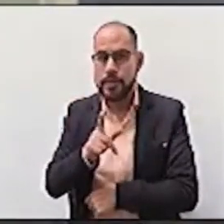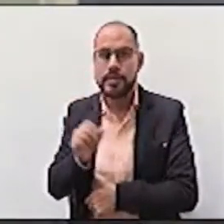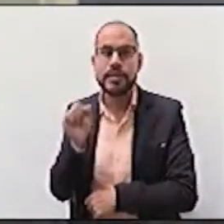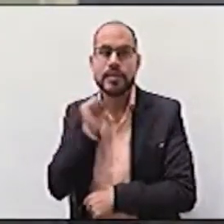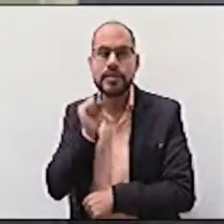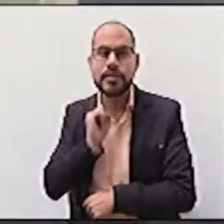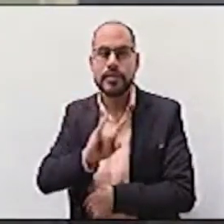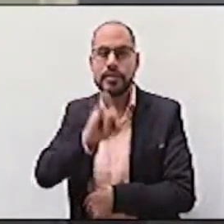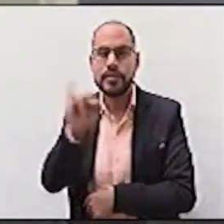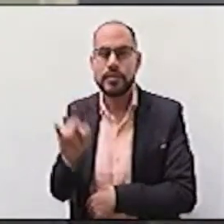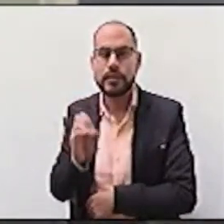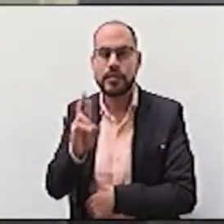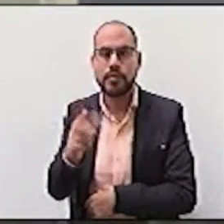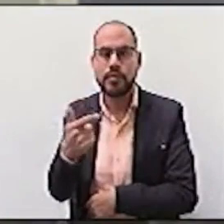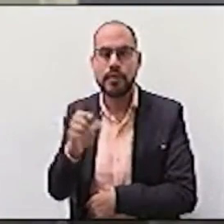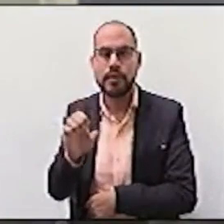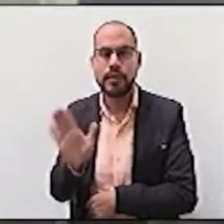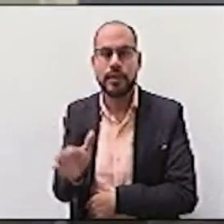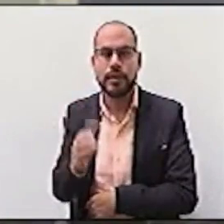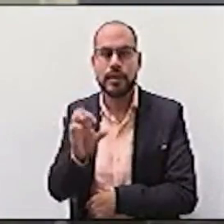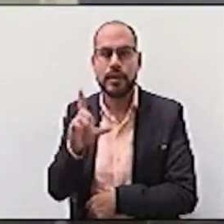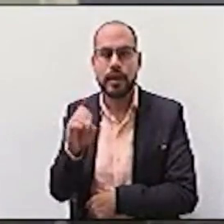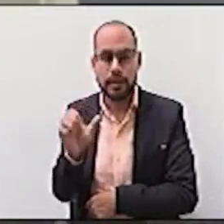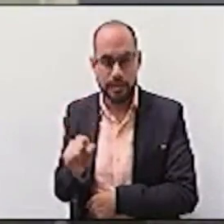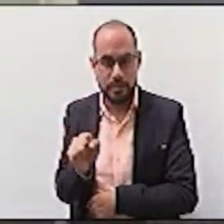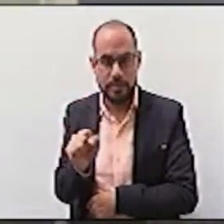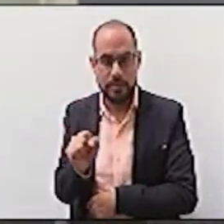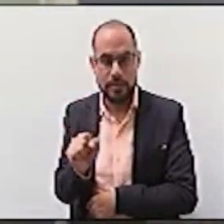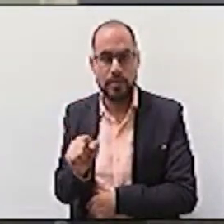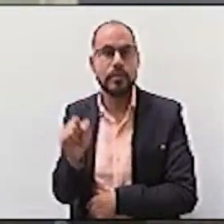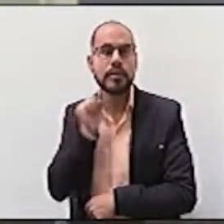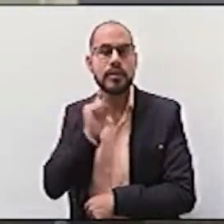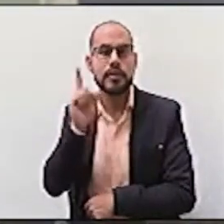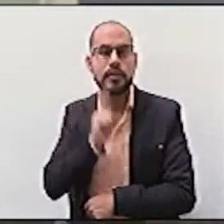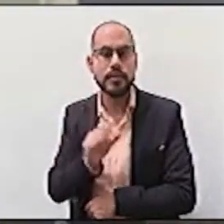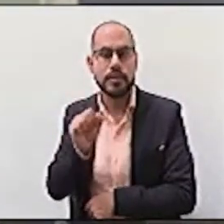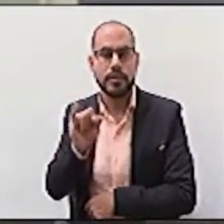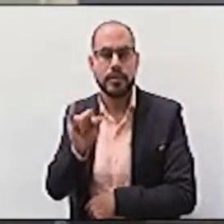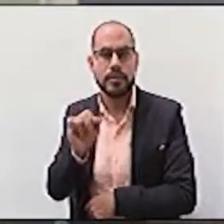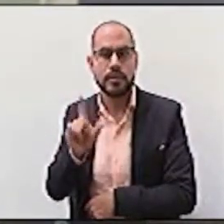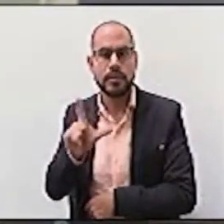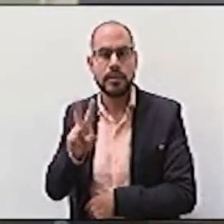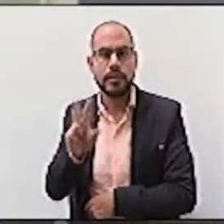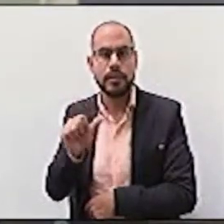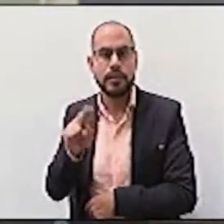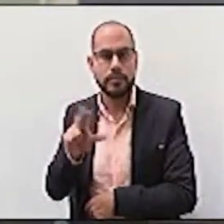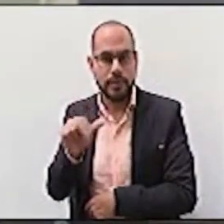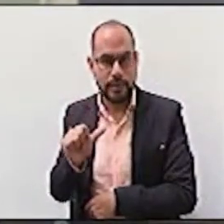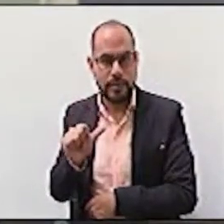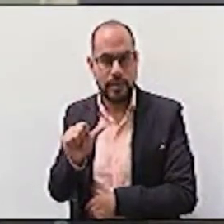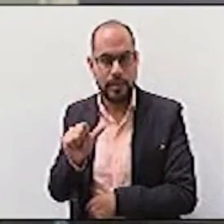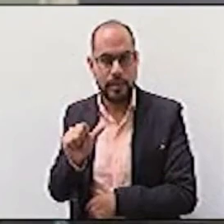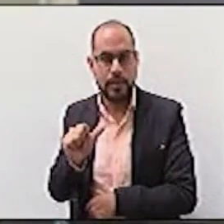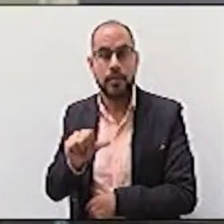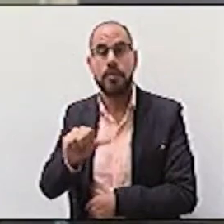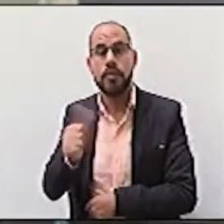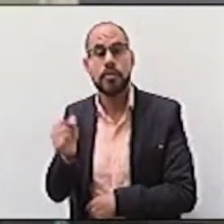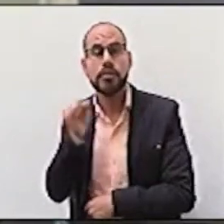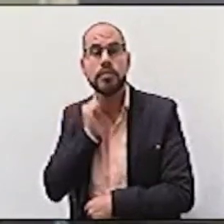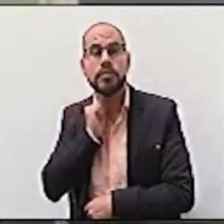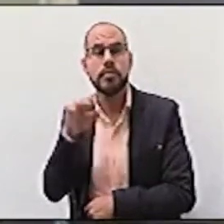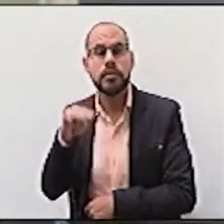Jorge Carlos Ramírez Marín, la senadora Silvana Beltrones, el senador